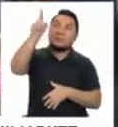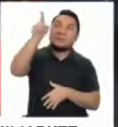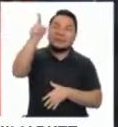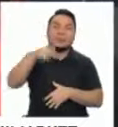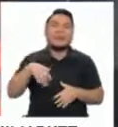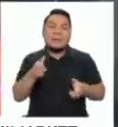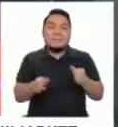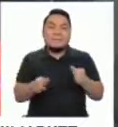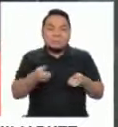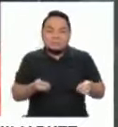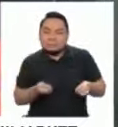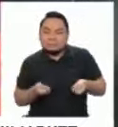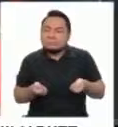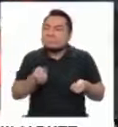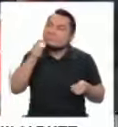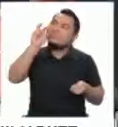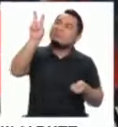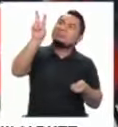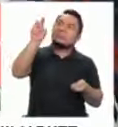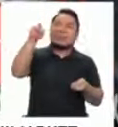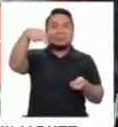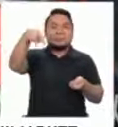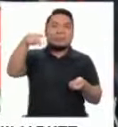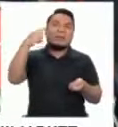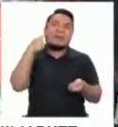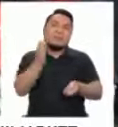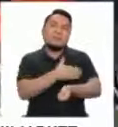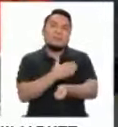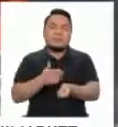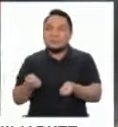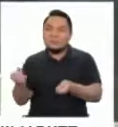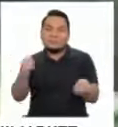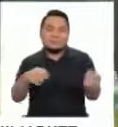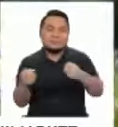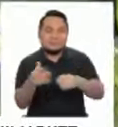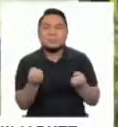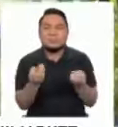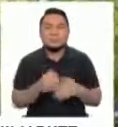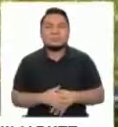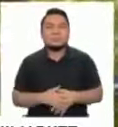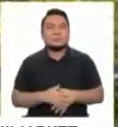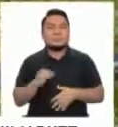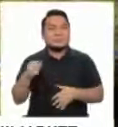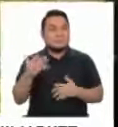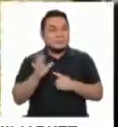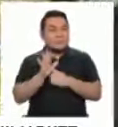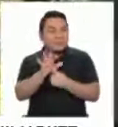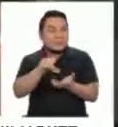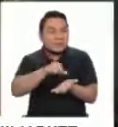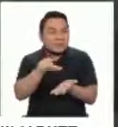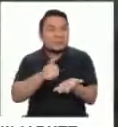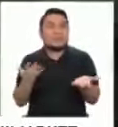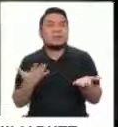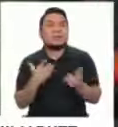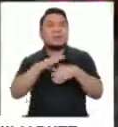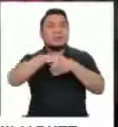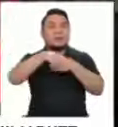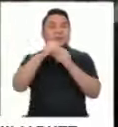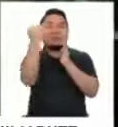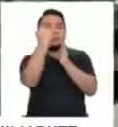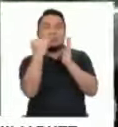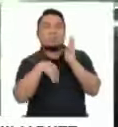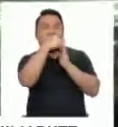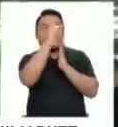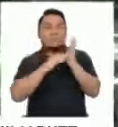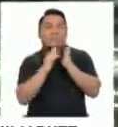poder desarrollar el sentido del oído para las personas. Ahora también hay temas artísticos en cuanto a artes plásticas. Sí.